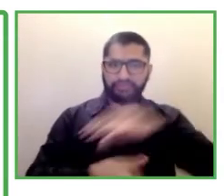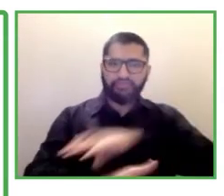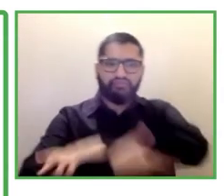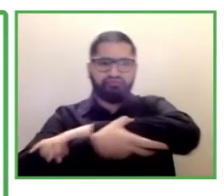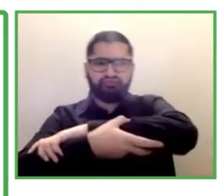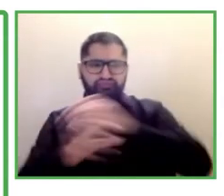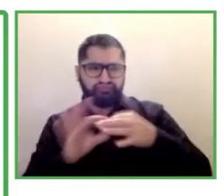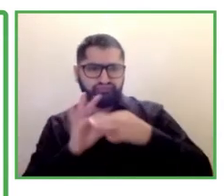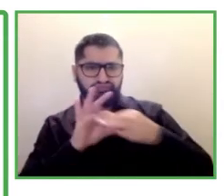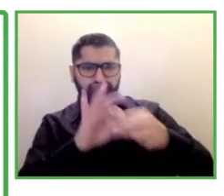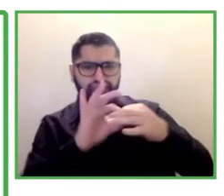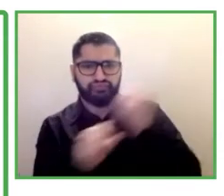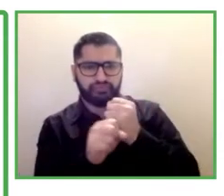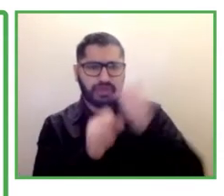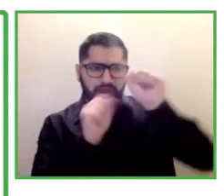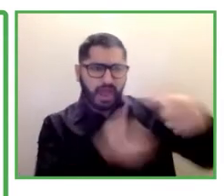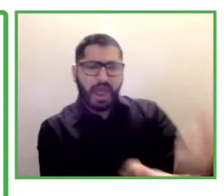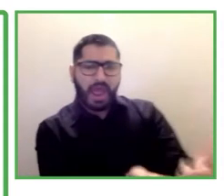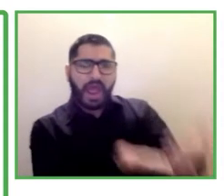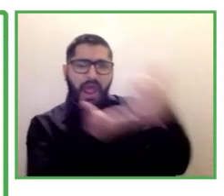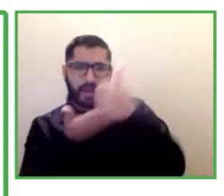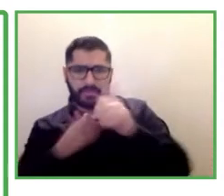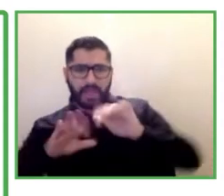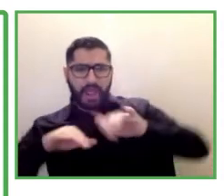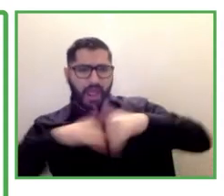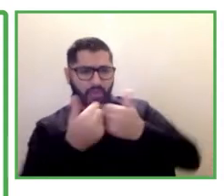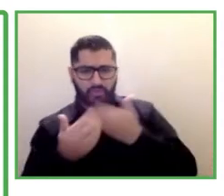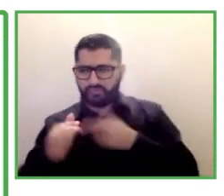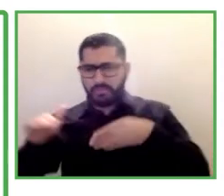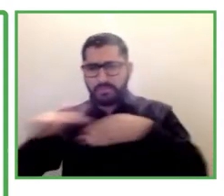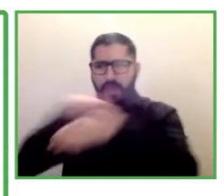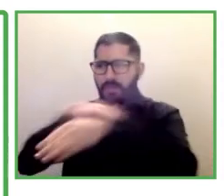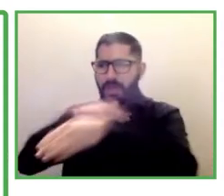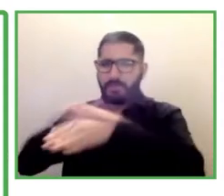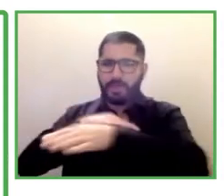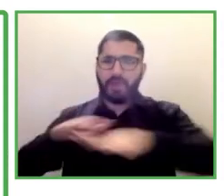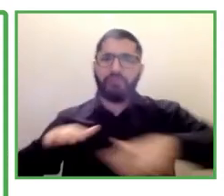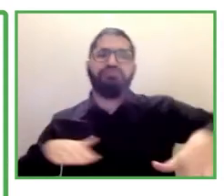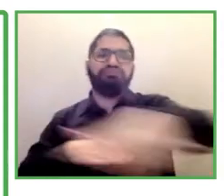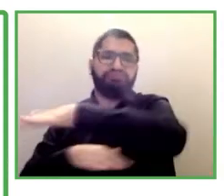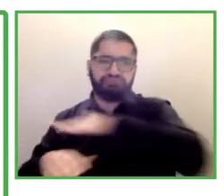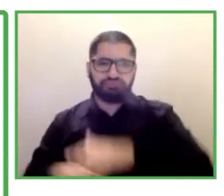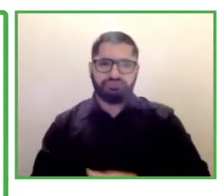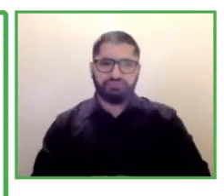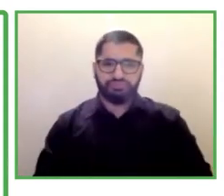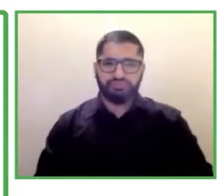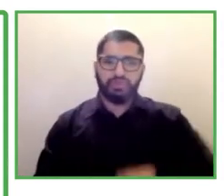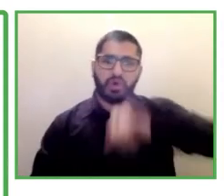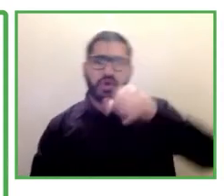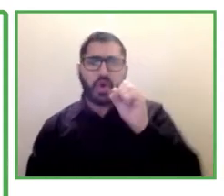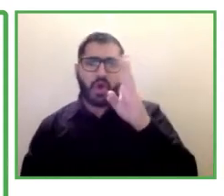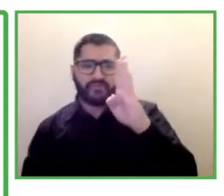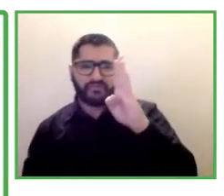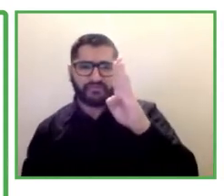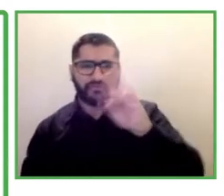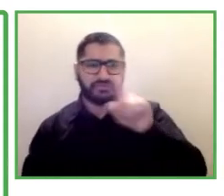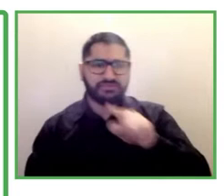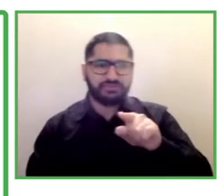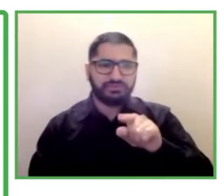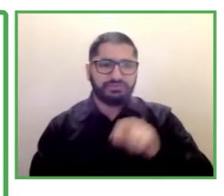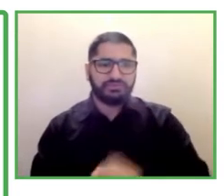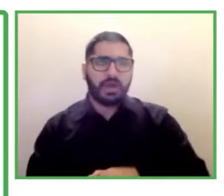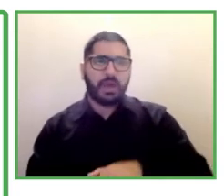que ofrecemos. JobPath en sí mismo es son segmentos de 6 semanas, y en nuestras